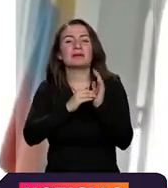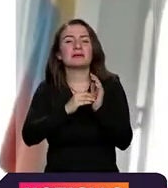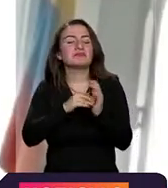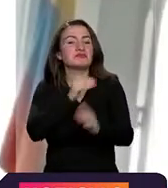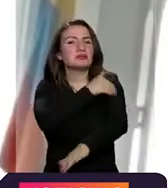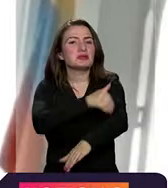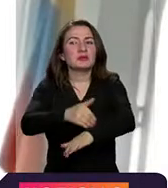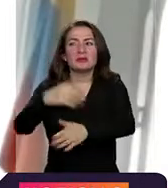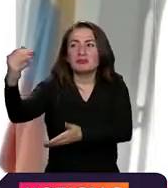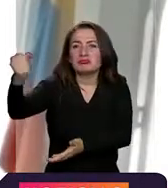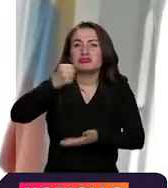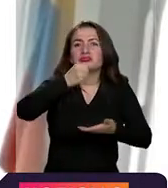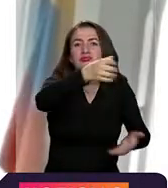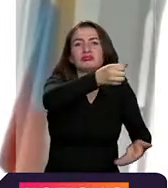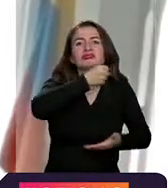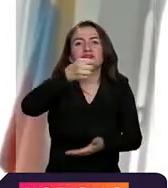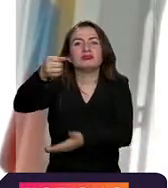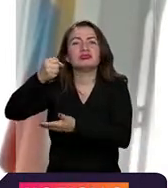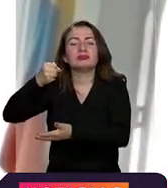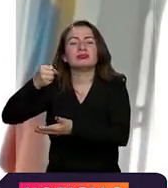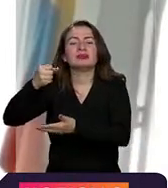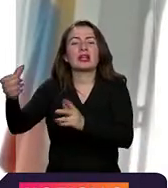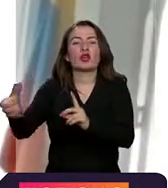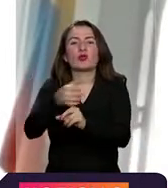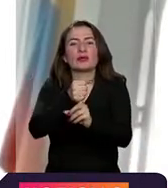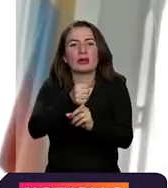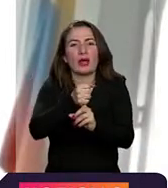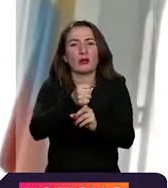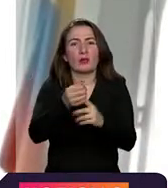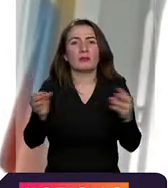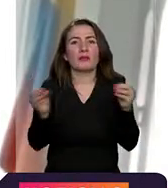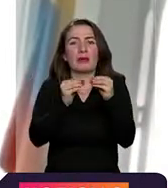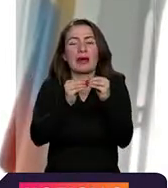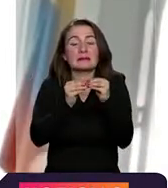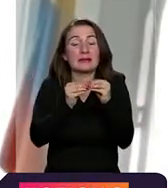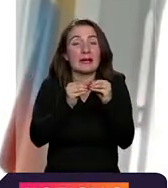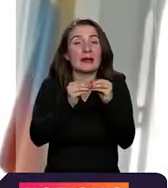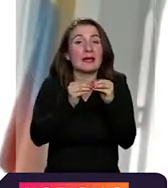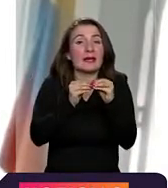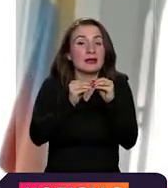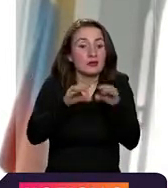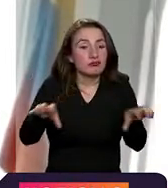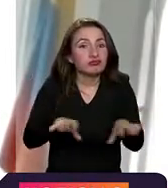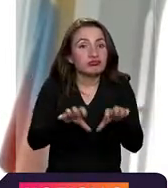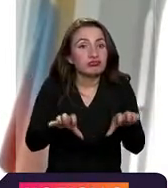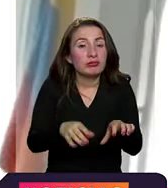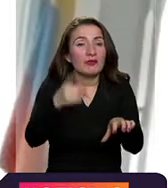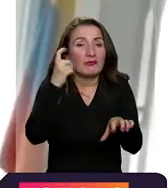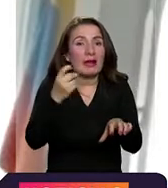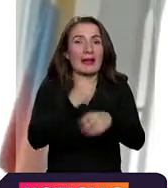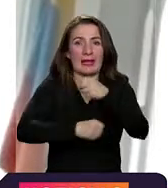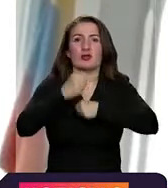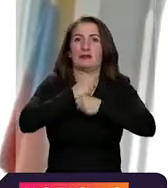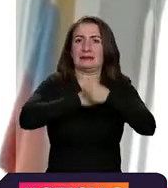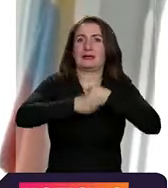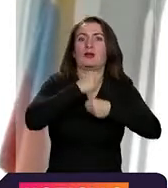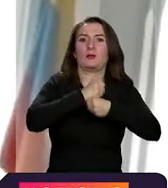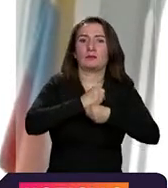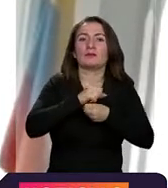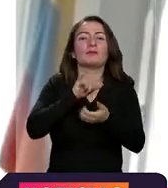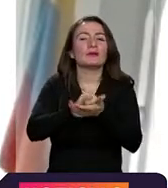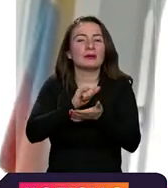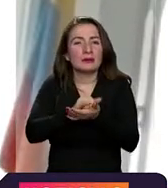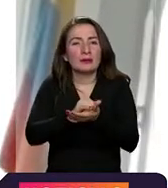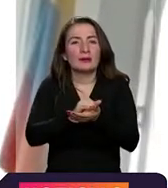que hemos encontrado, que hemos, digamos que no se han ejecutado, que vienen del año pasado, de hecho.